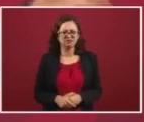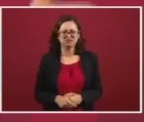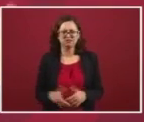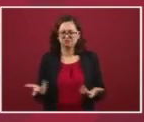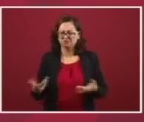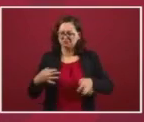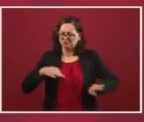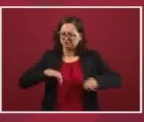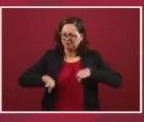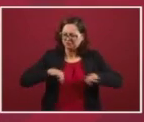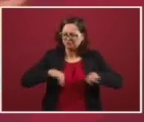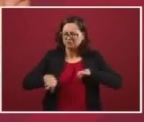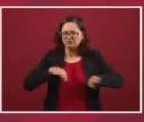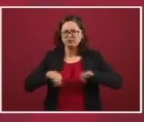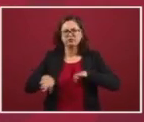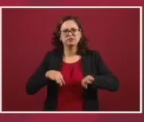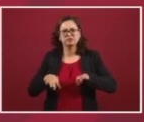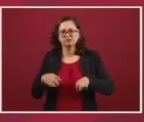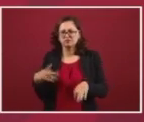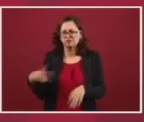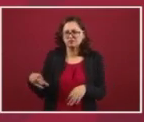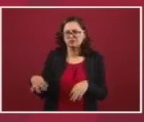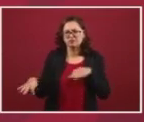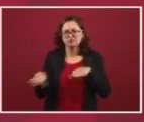trabajo, ya mide